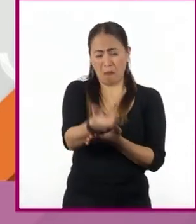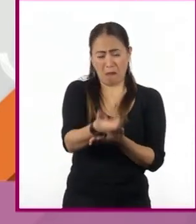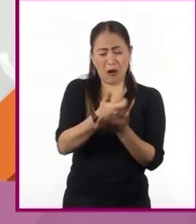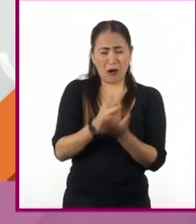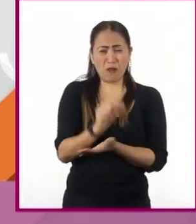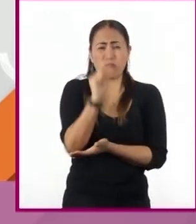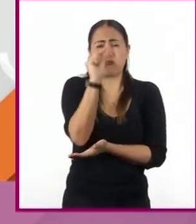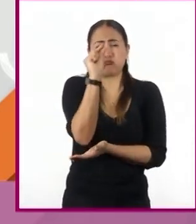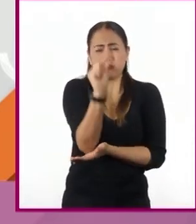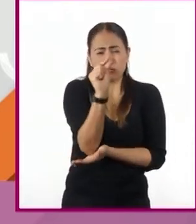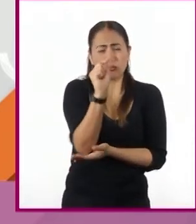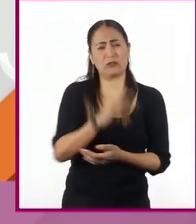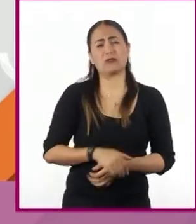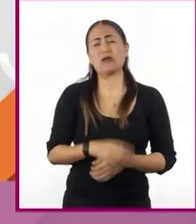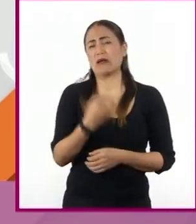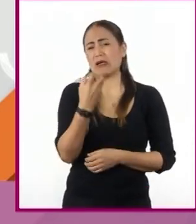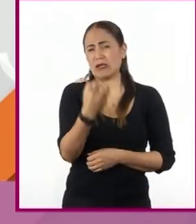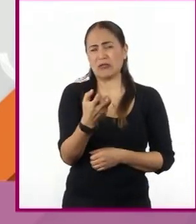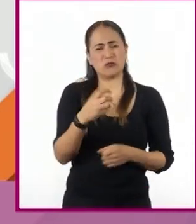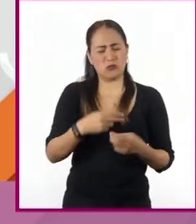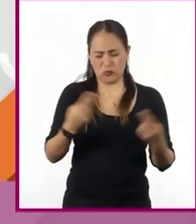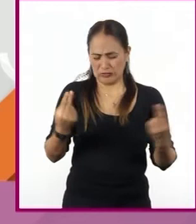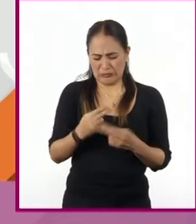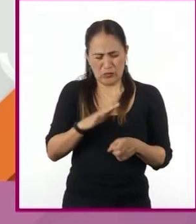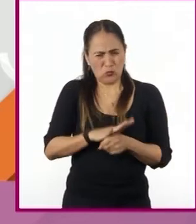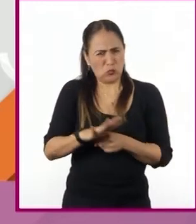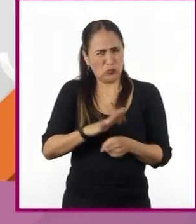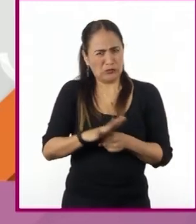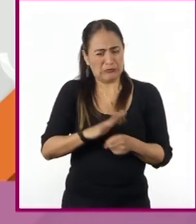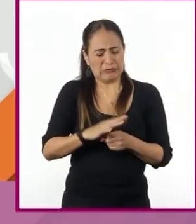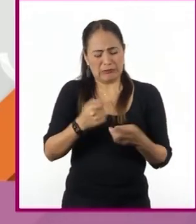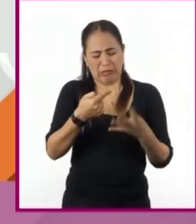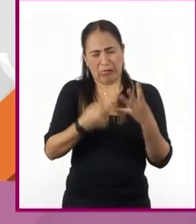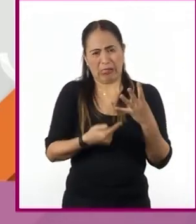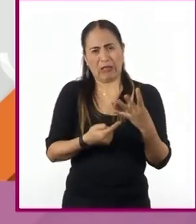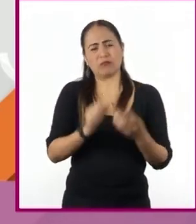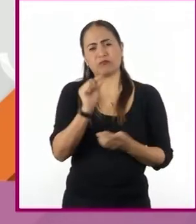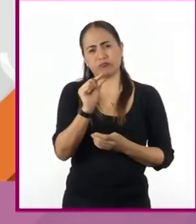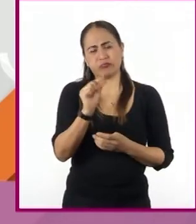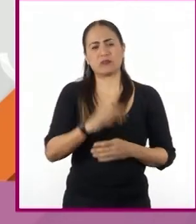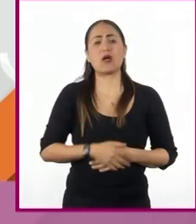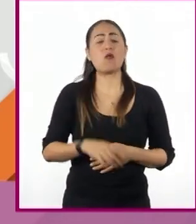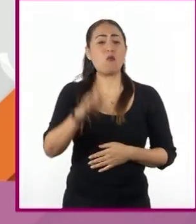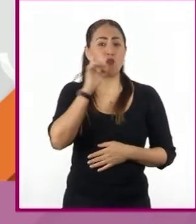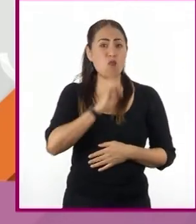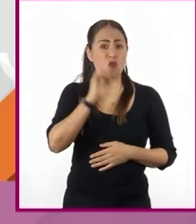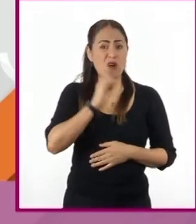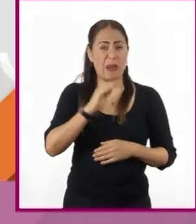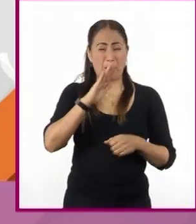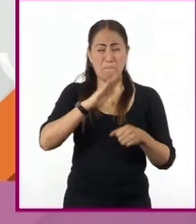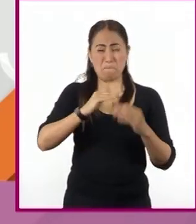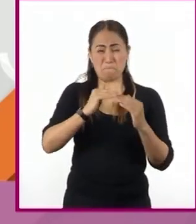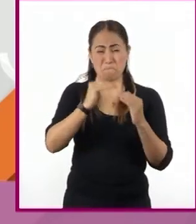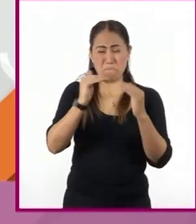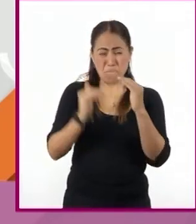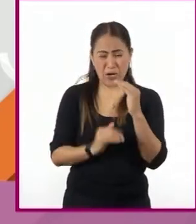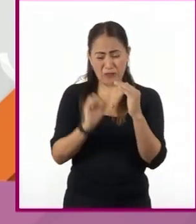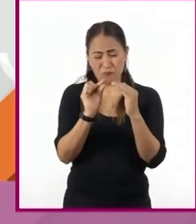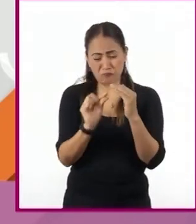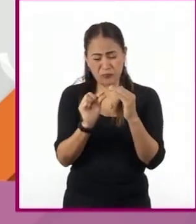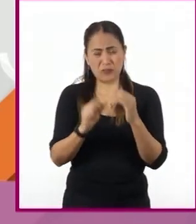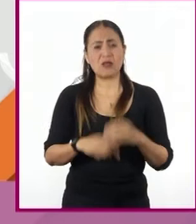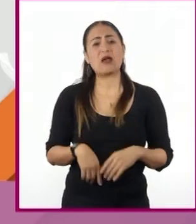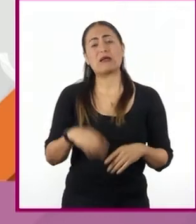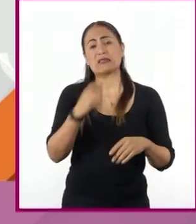Apenas alcanzaba para cubrir las necesidades más básicas. A las mujeres les pagaban menos que a los hombres y a los niños y a las